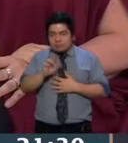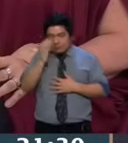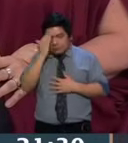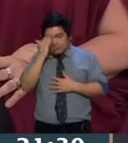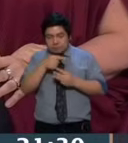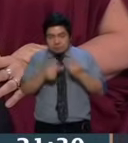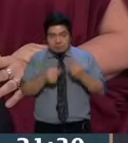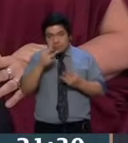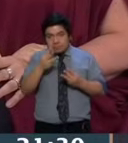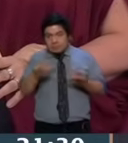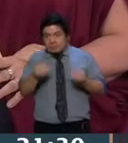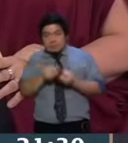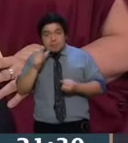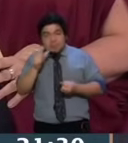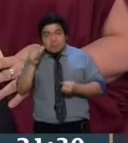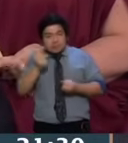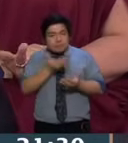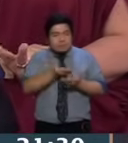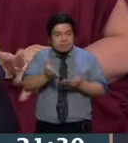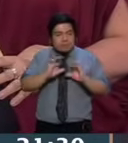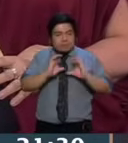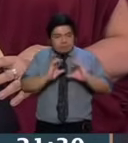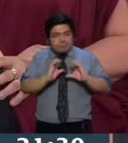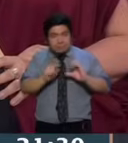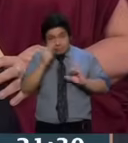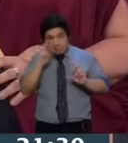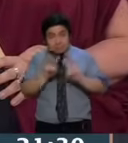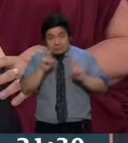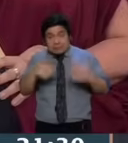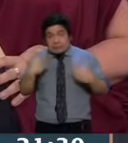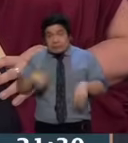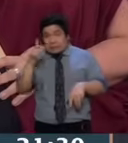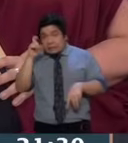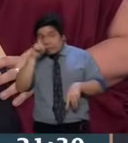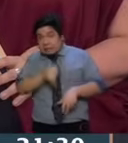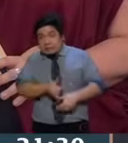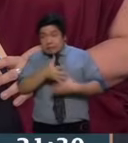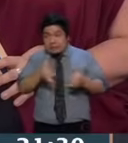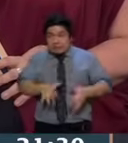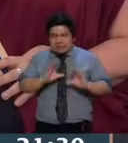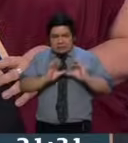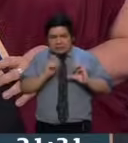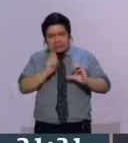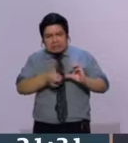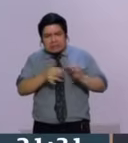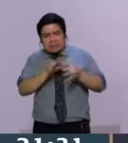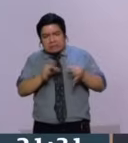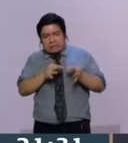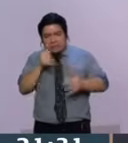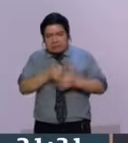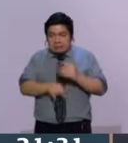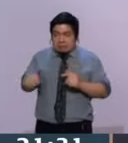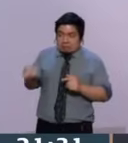que las tres candidaturas ayer hablan de cuidados, que además es un tema pues complejo, que explicar incluso qué son los cuidados y explicarle a